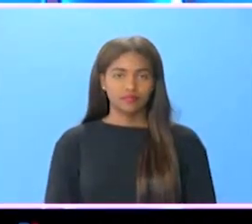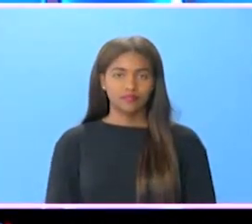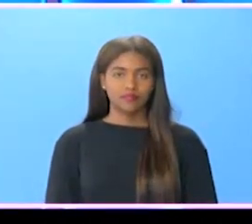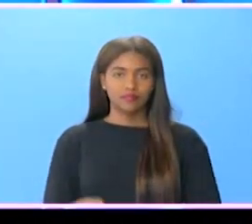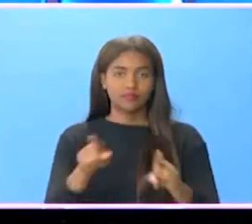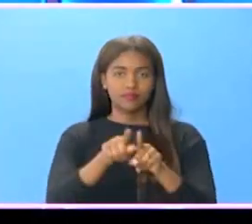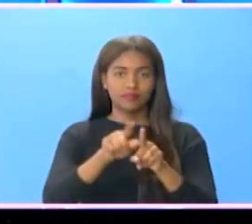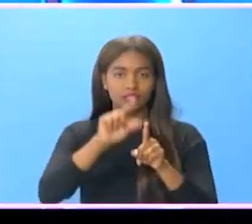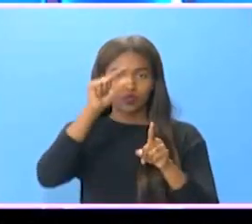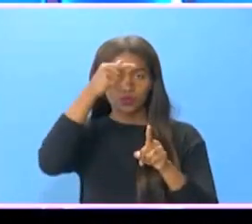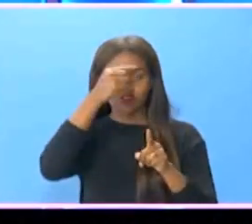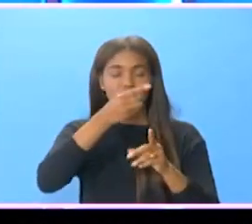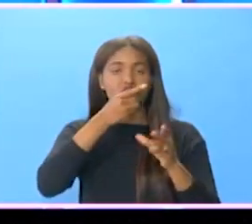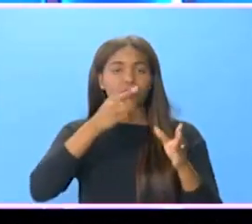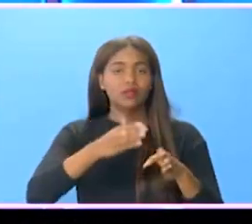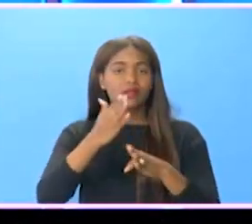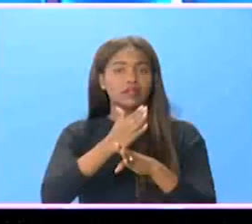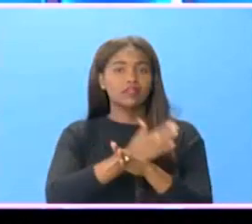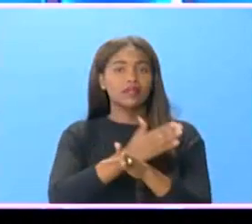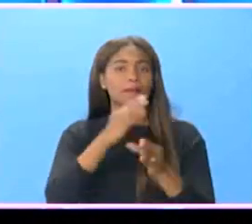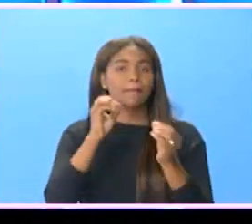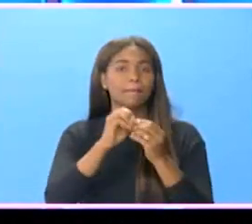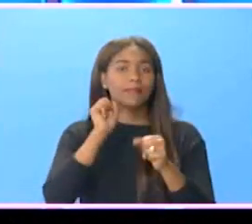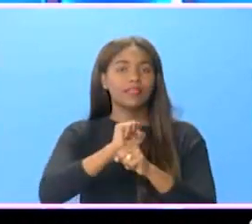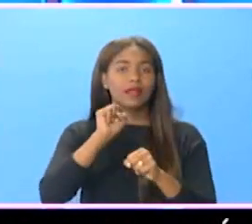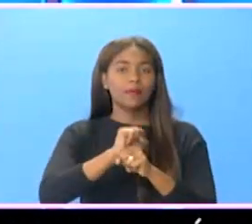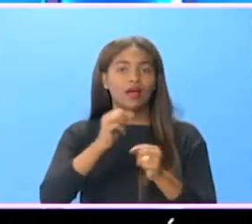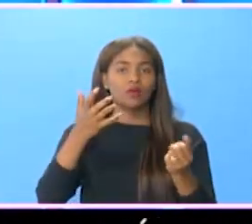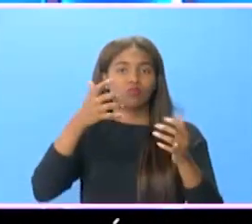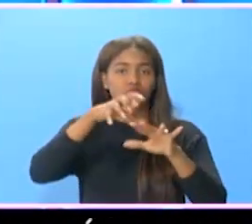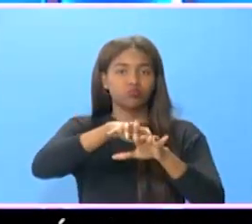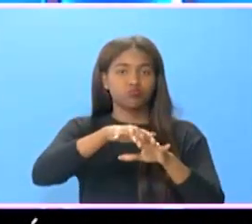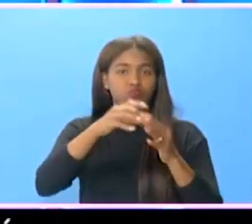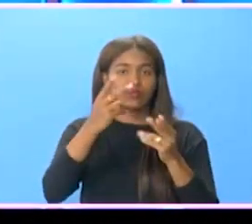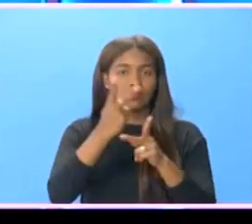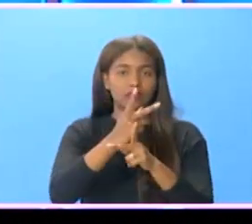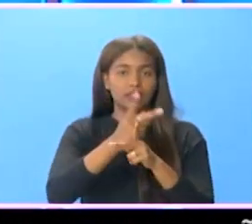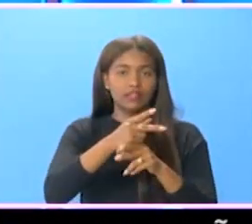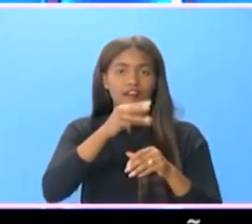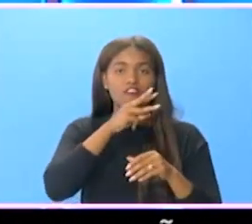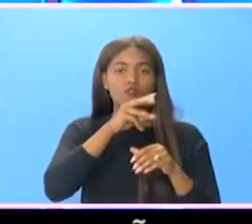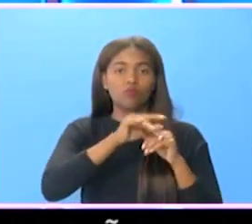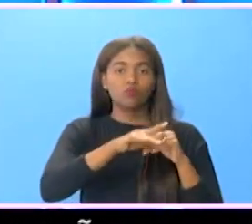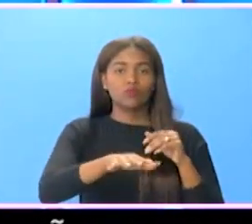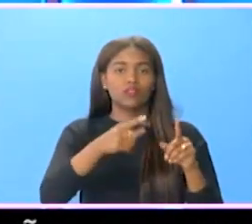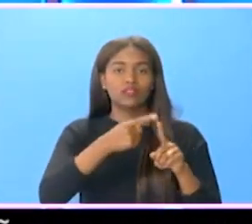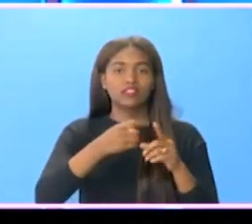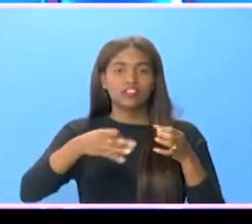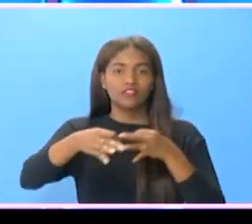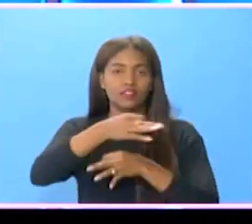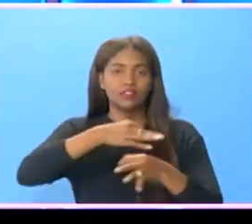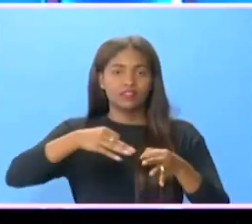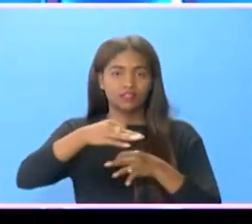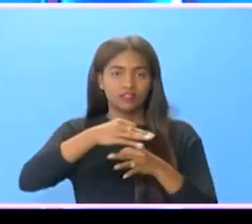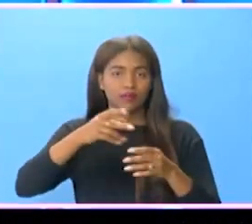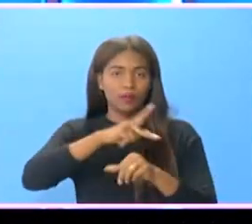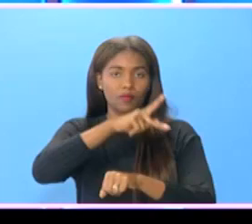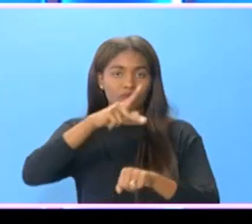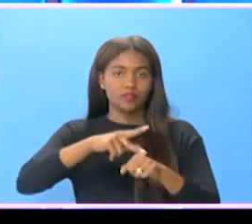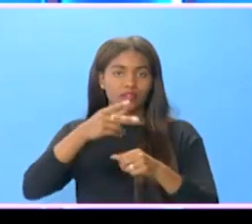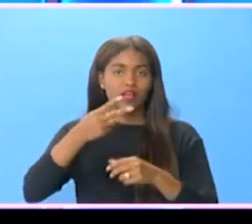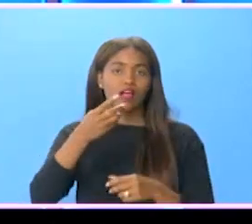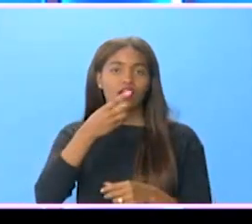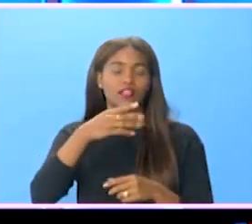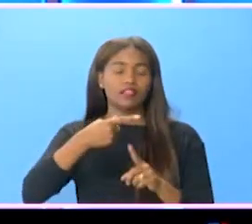Mientras el gobierno dominicano avanza en los trabajos de adecuación y saneamiento de la Cañada Grande en San Francisco de Macorís, provincia de